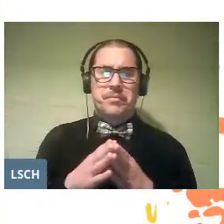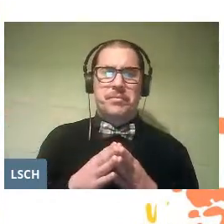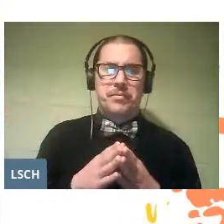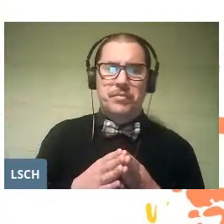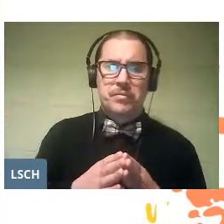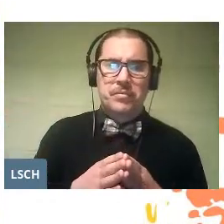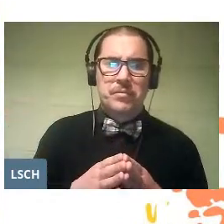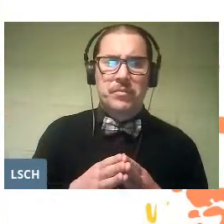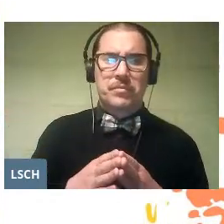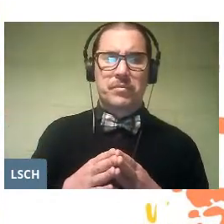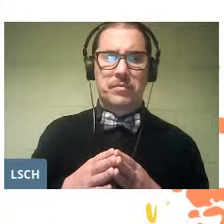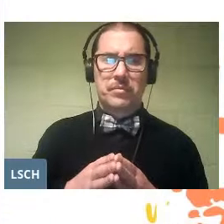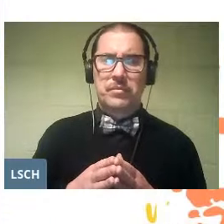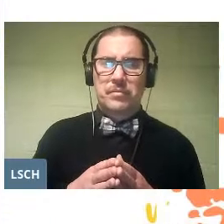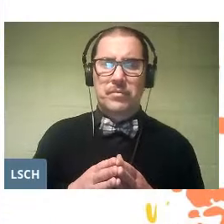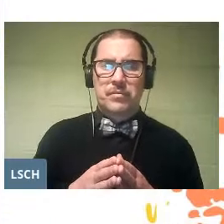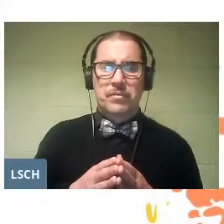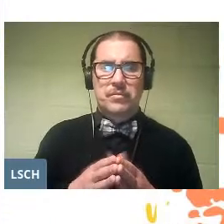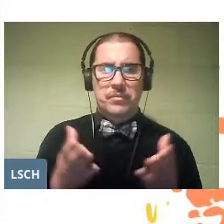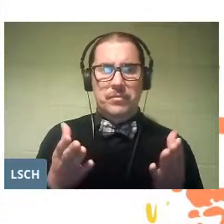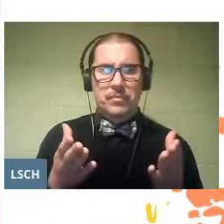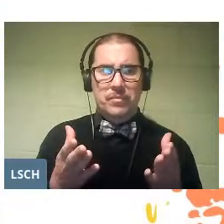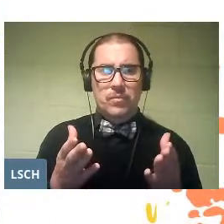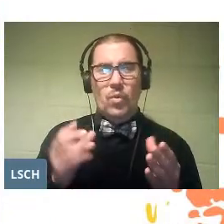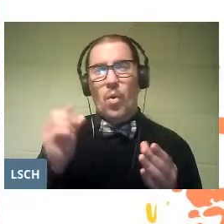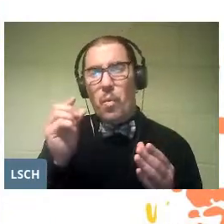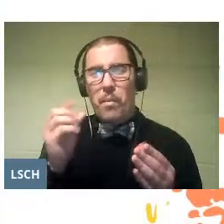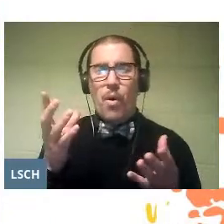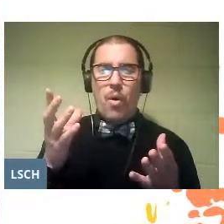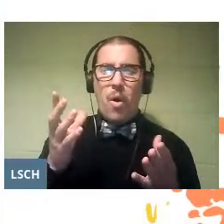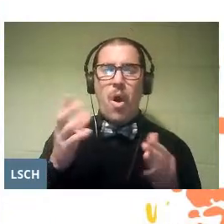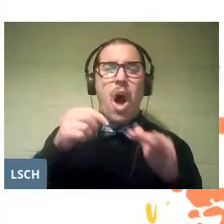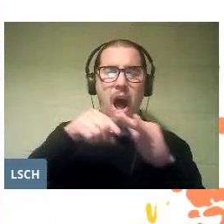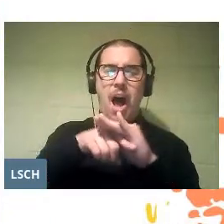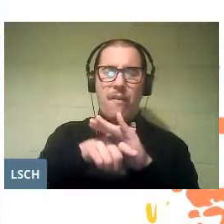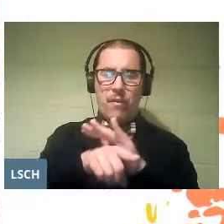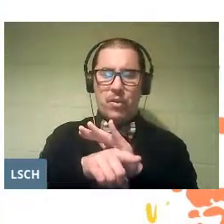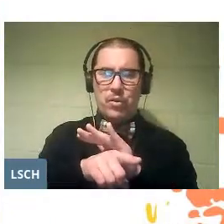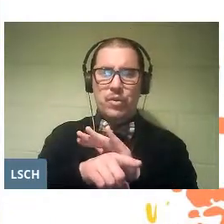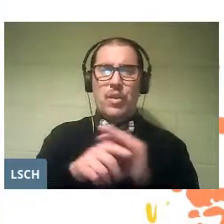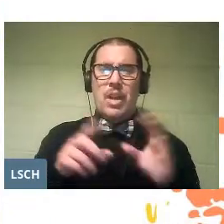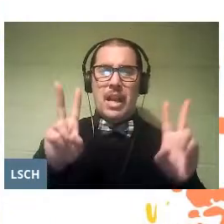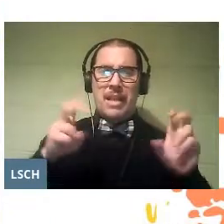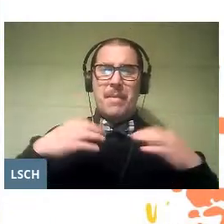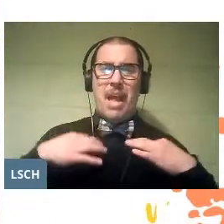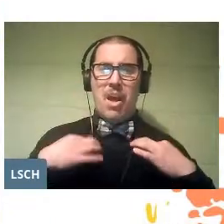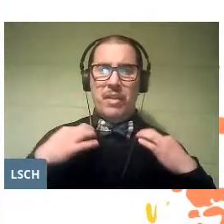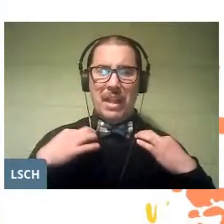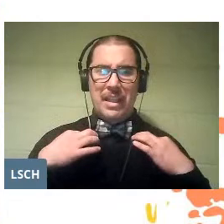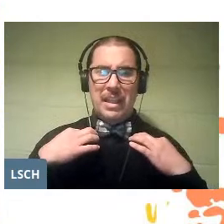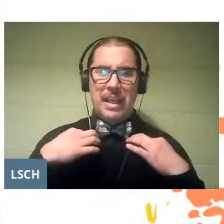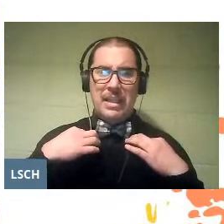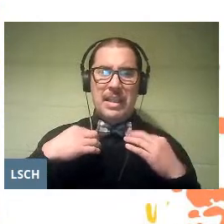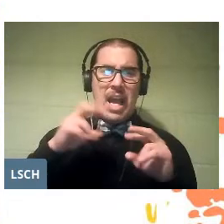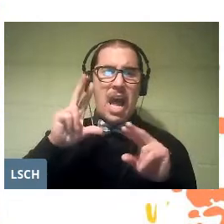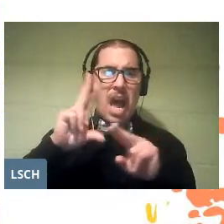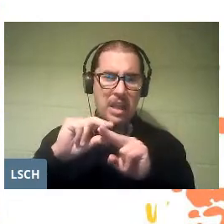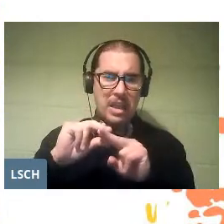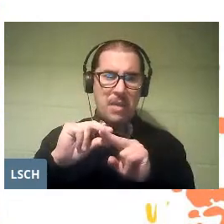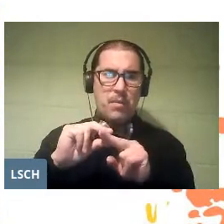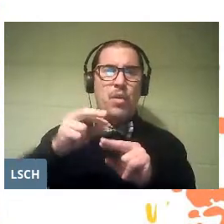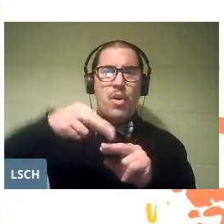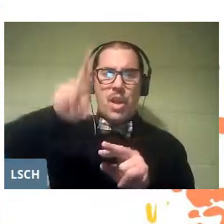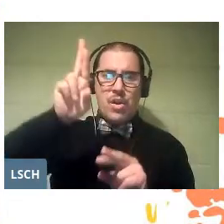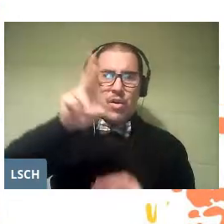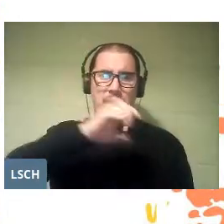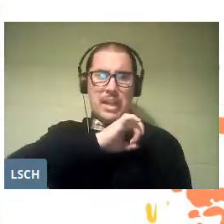tema un poquito más a fondo de los textiles arqueológicos del norte de Chile y